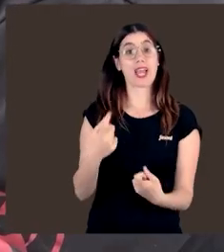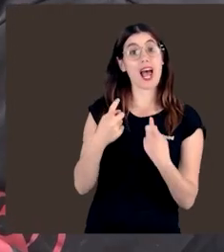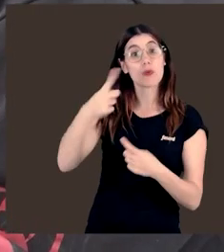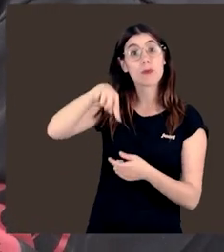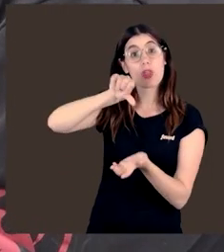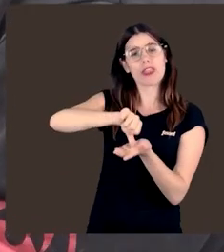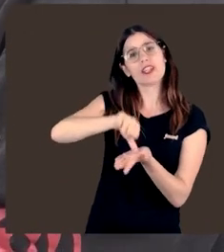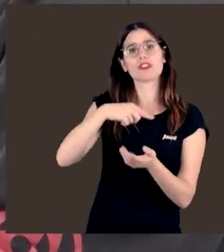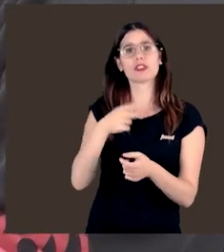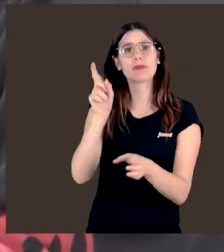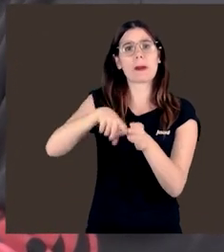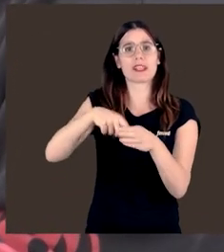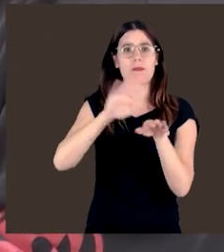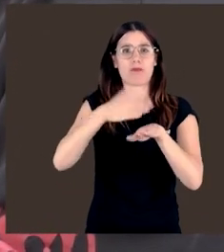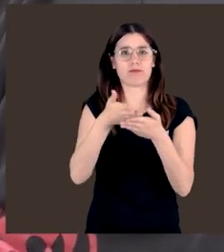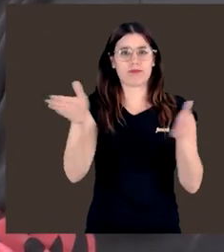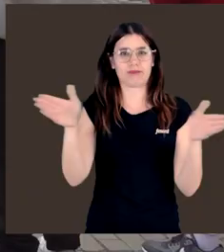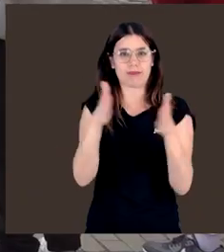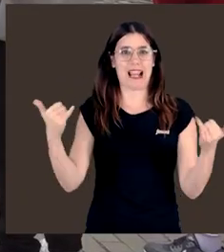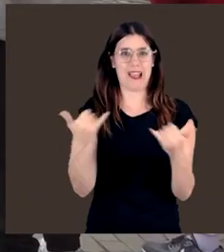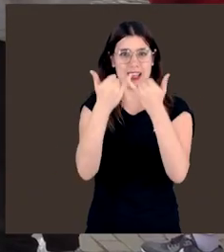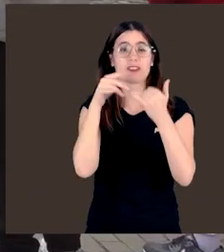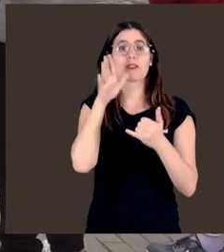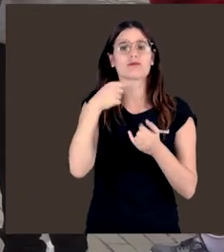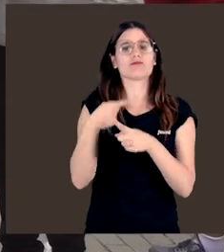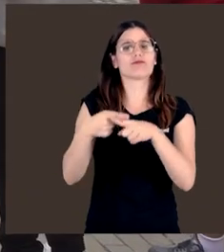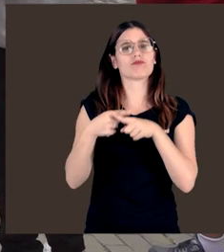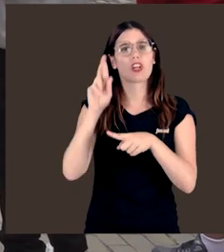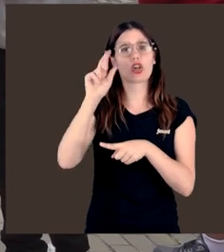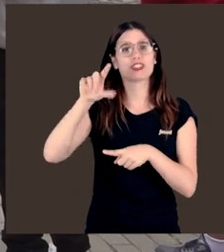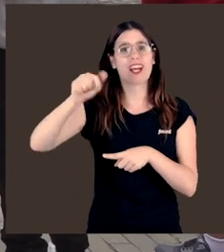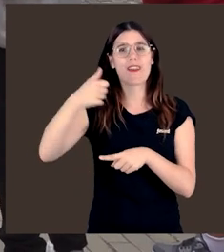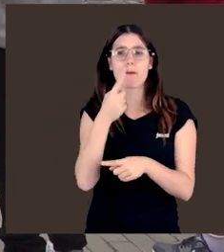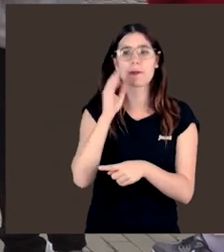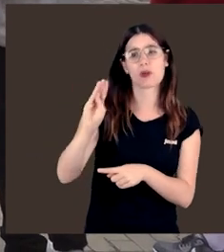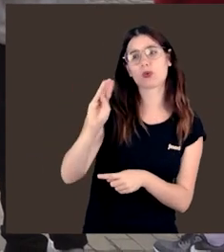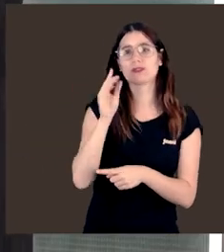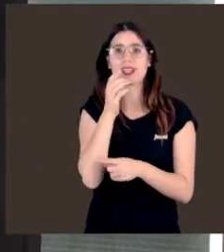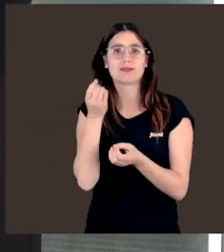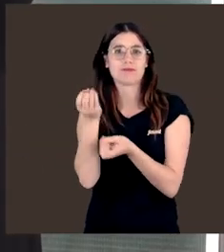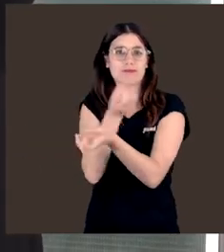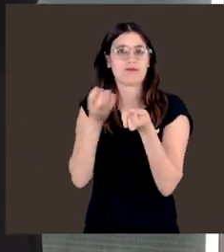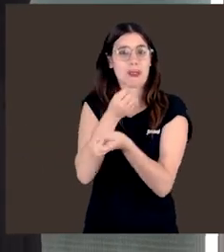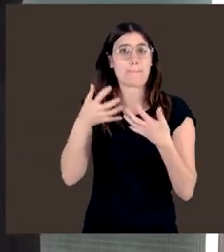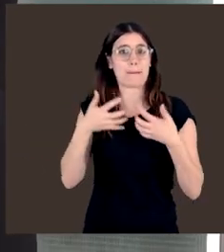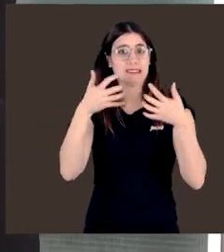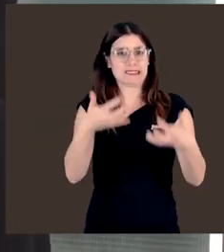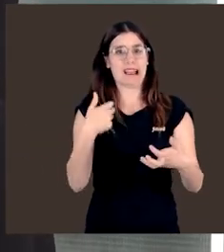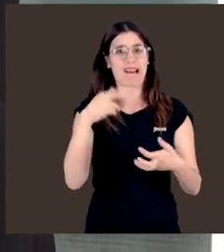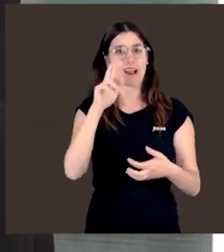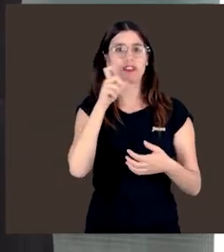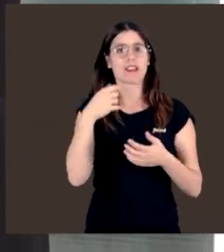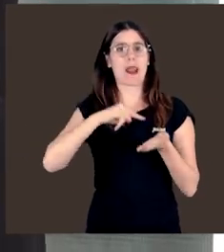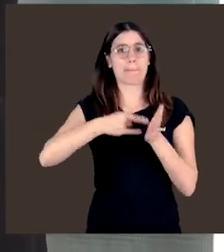agradezco mucho. El alumnado del centro participó activamente en la inauguración de la obra, compartiendo con Rosana Rodríguez sus inquietudes y el